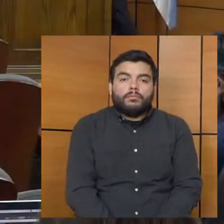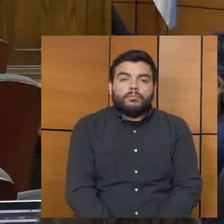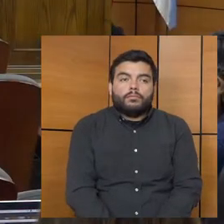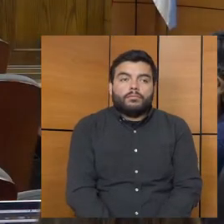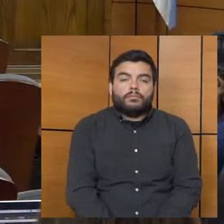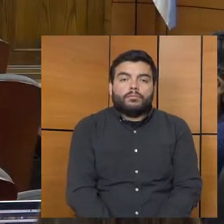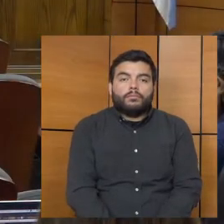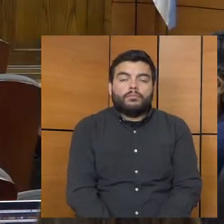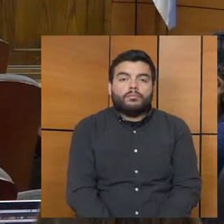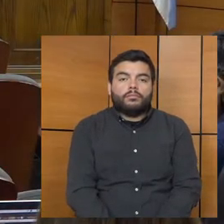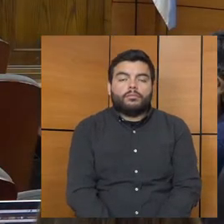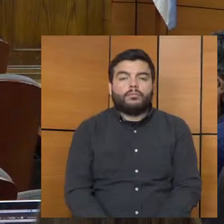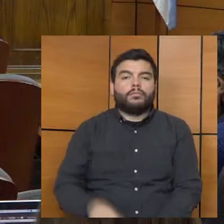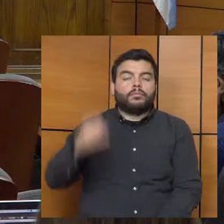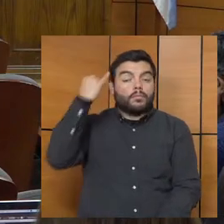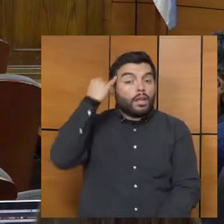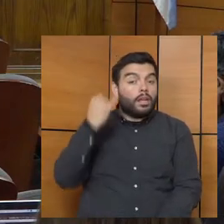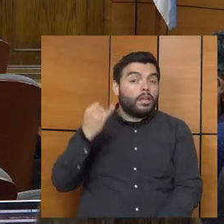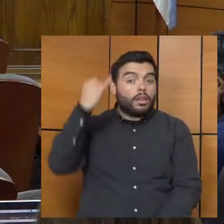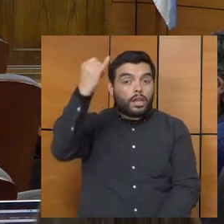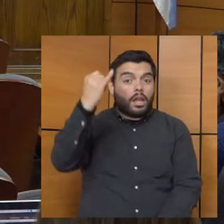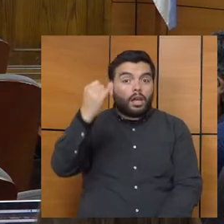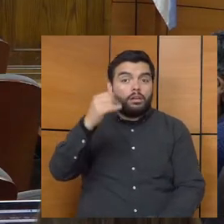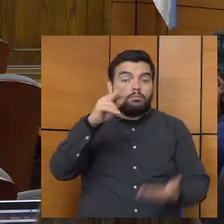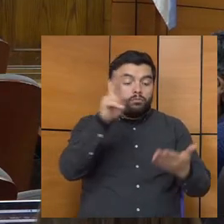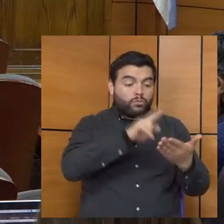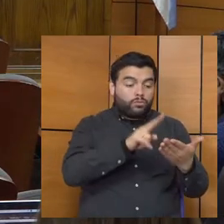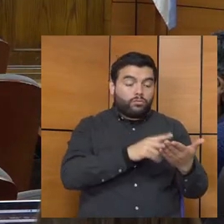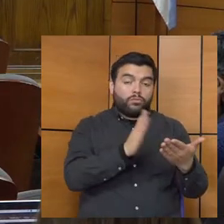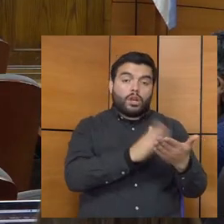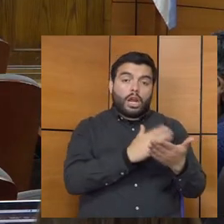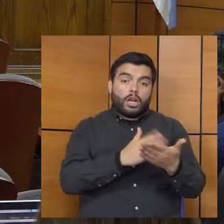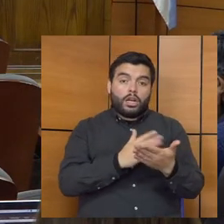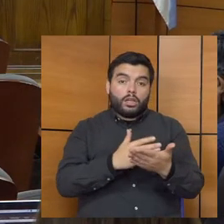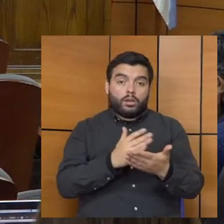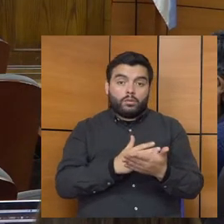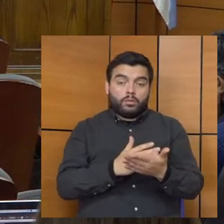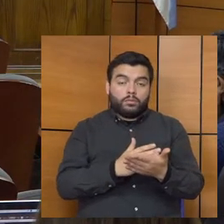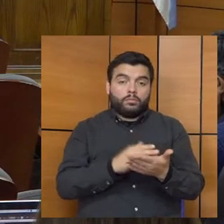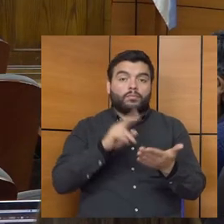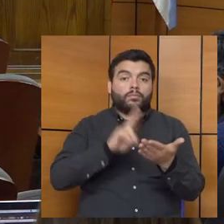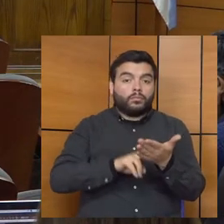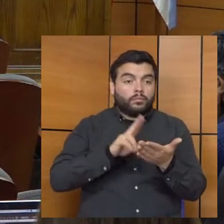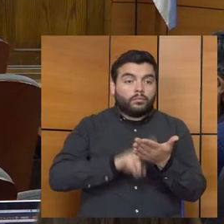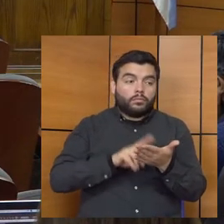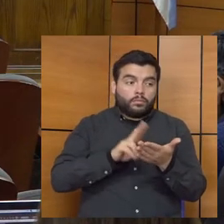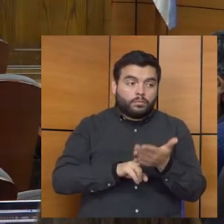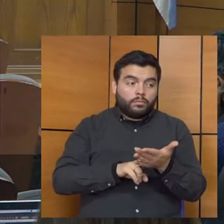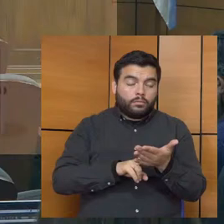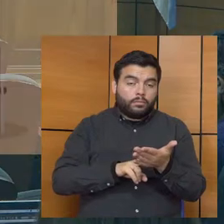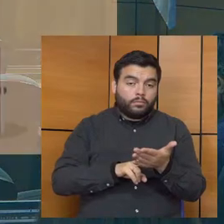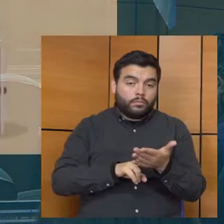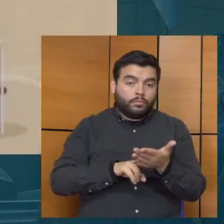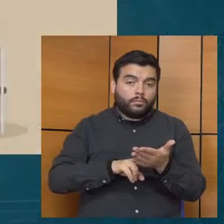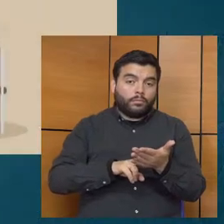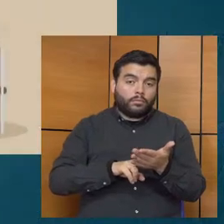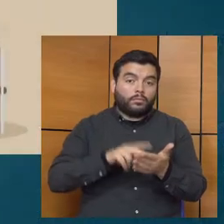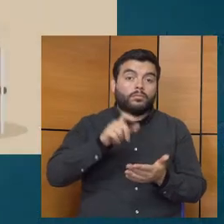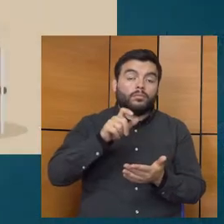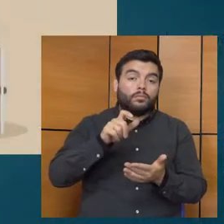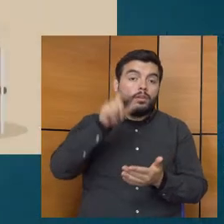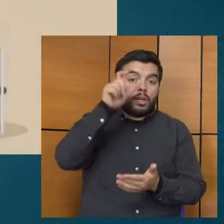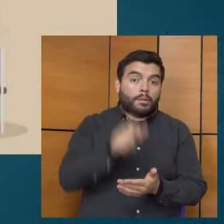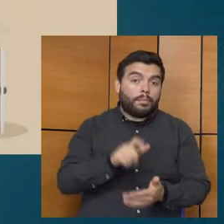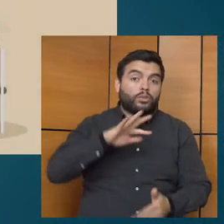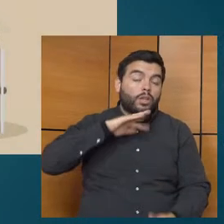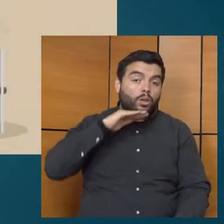¿Más ideas sobre esta revisión de la literatura? Bueno, pues que sí es verdad que en general las personas mayores tienen menos uso